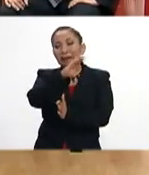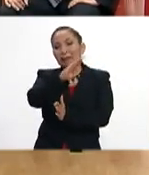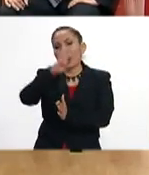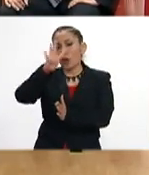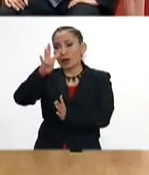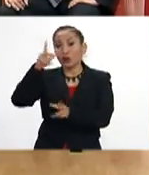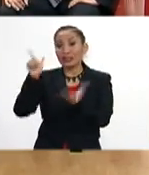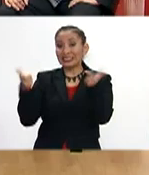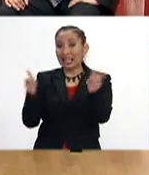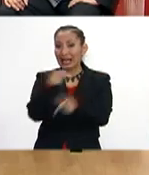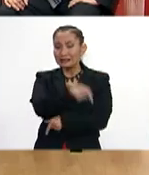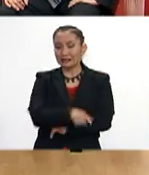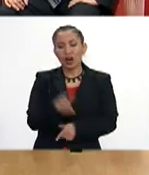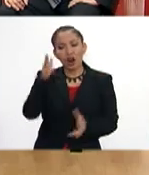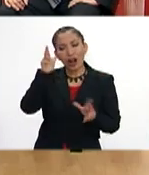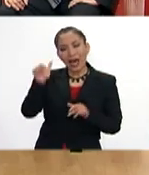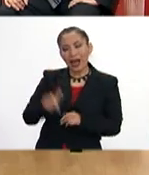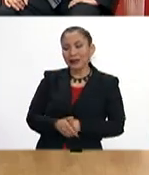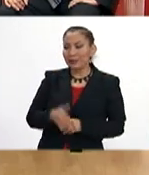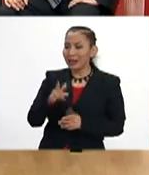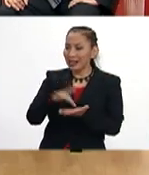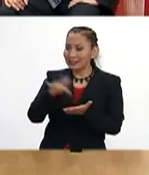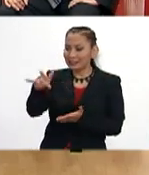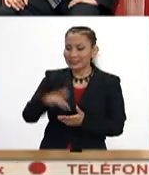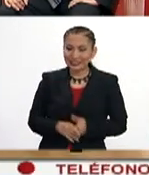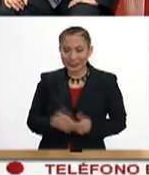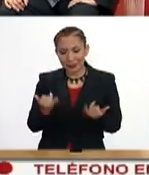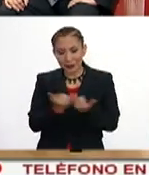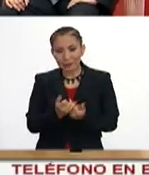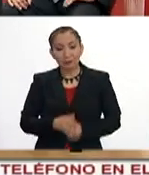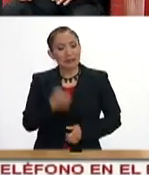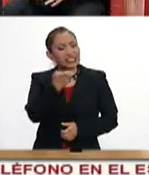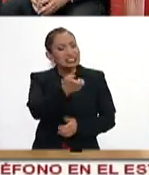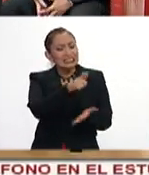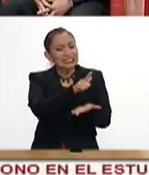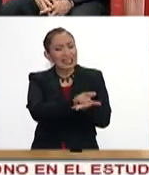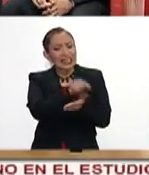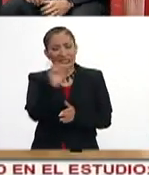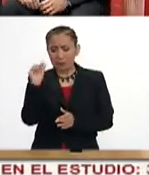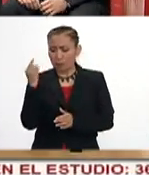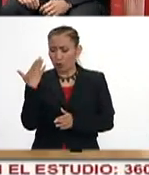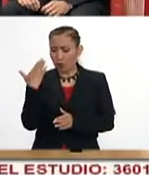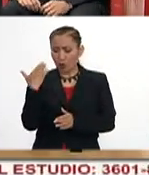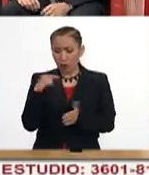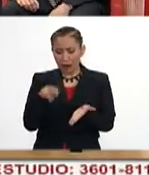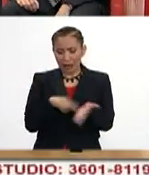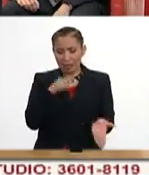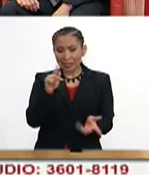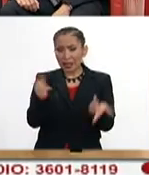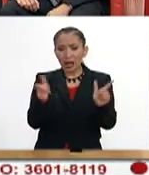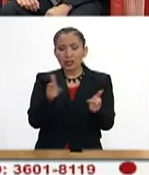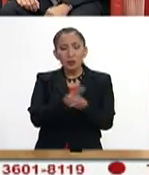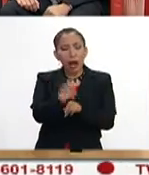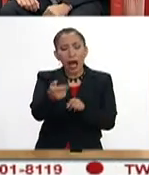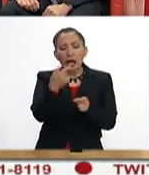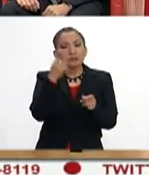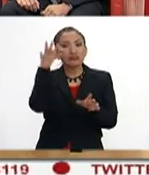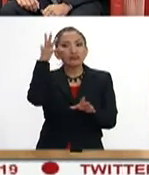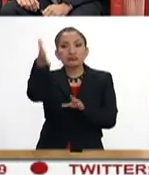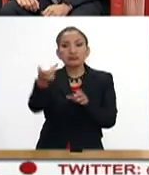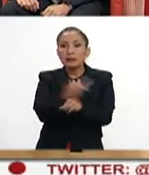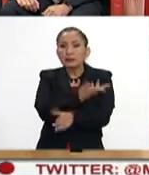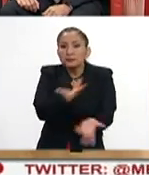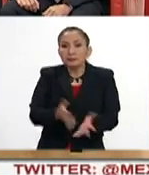¿Cómo estás, Ana? Hola, buenos días, muy bien, gracias. Ana, un placer. Igualmente. Esta ley que recientemente se acaba de firmar en Texas, ¿cuáles son sus